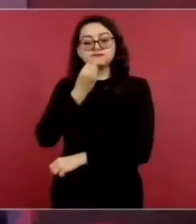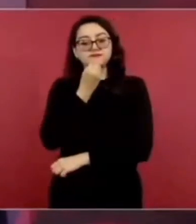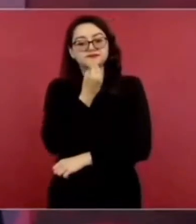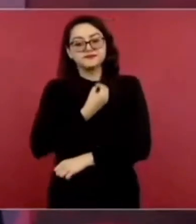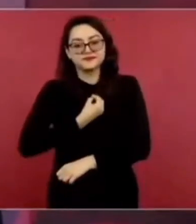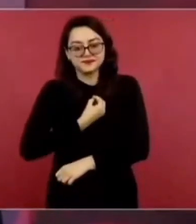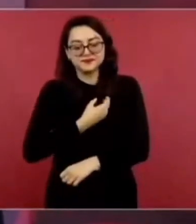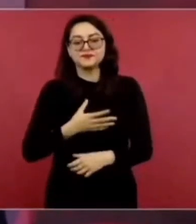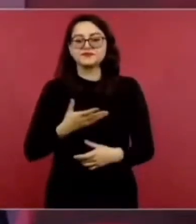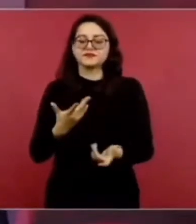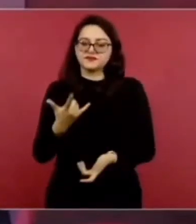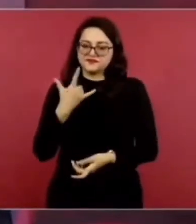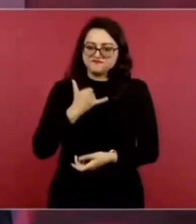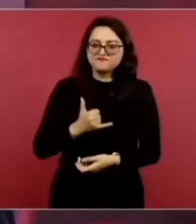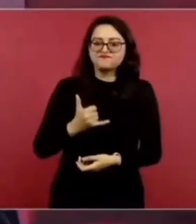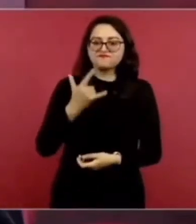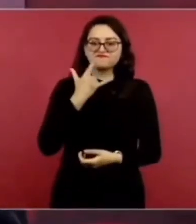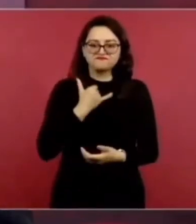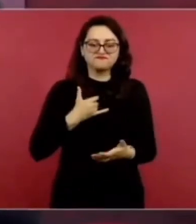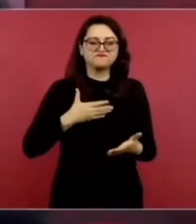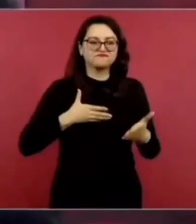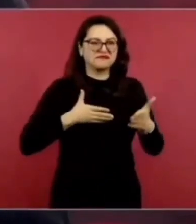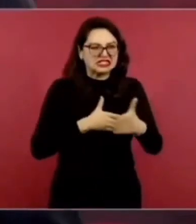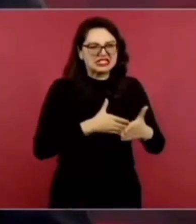y también